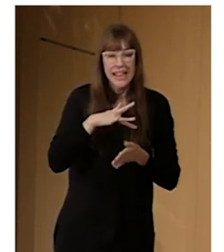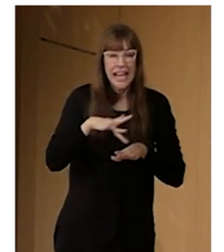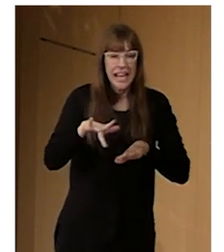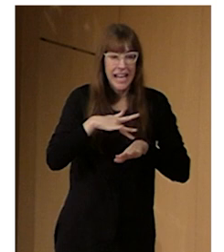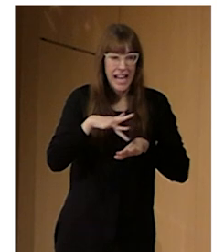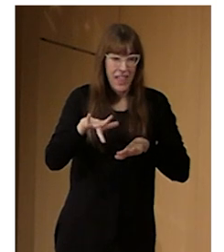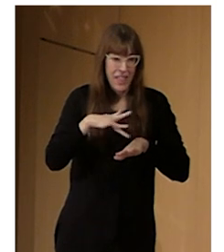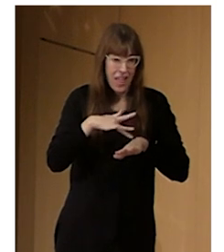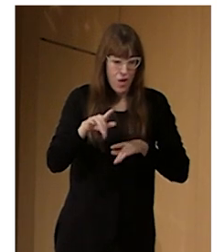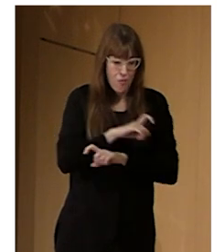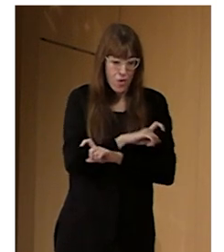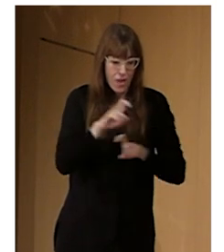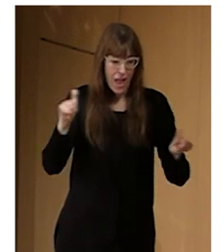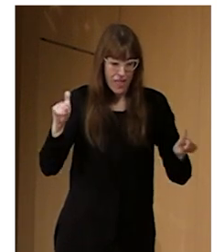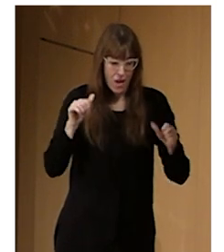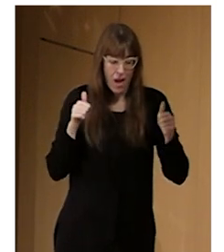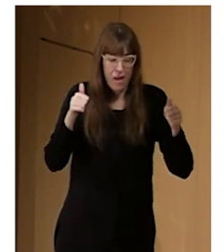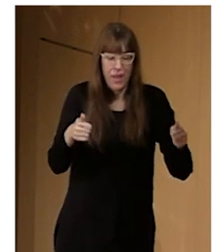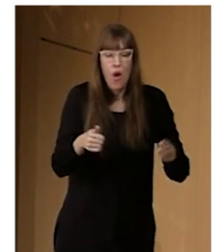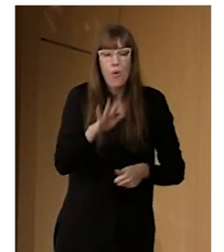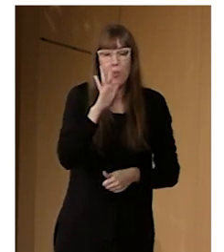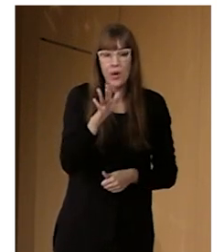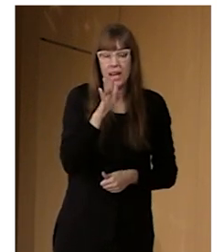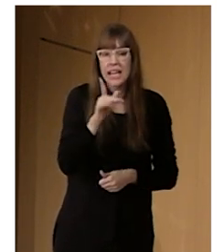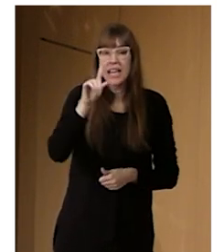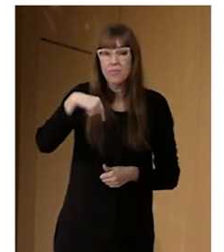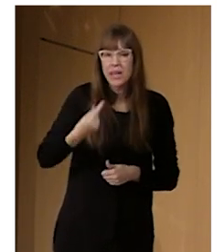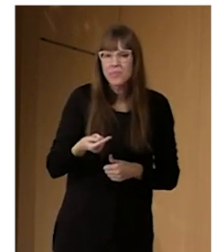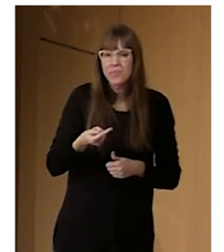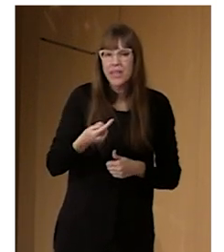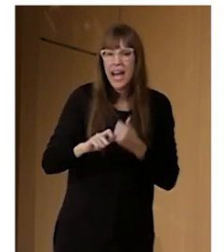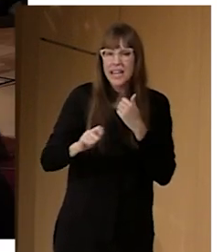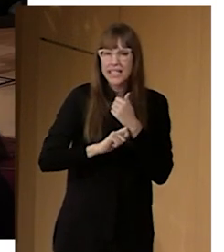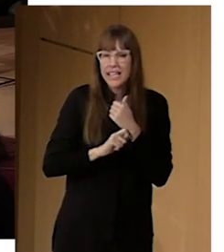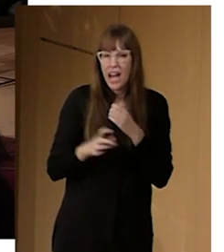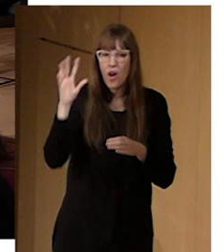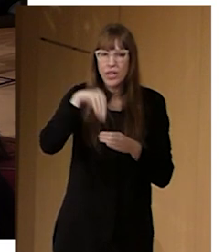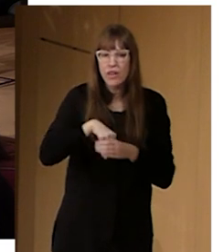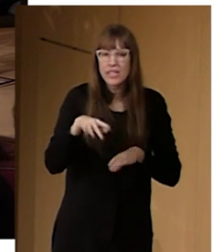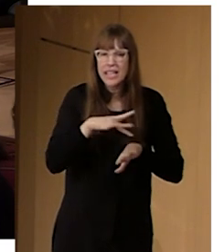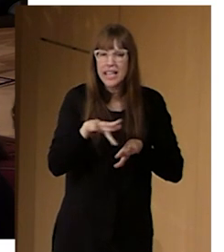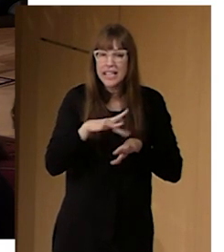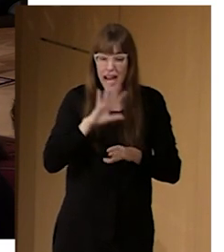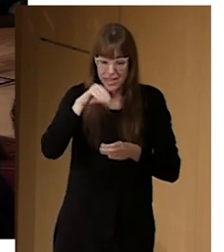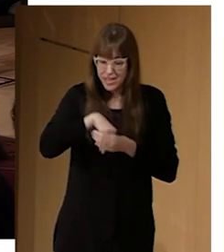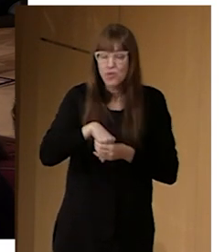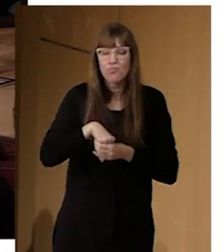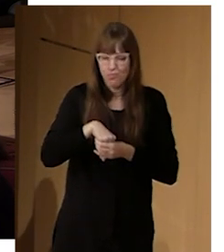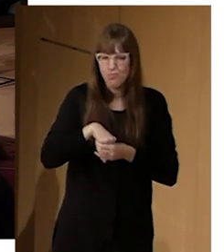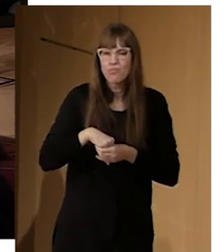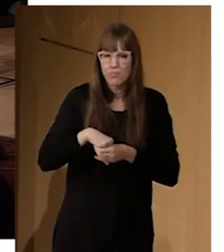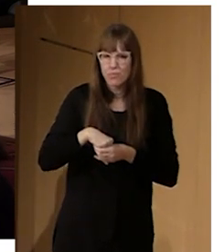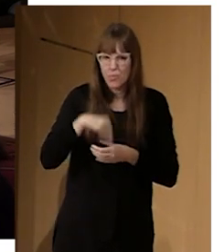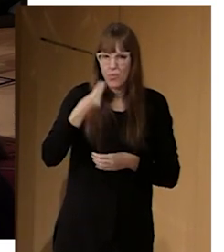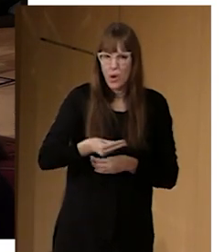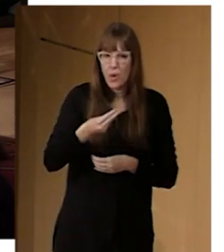de la fundación Y por qué hay una estrategia de contenidos digitales muy potente en la fundación si si no os importa me voy a acercar